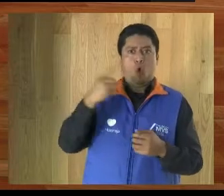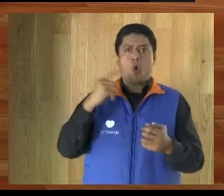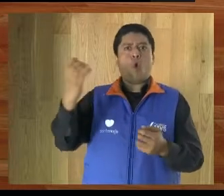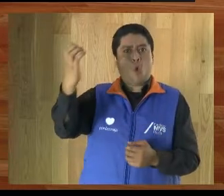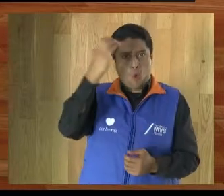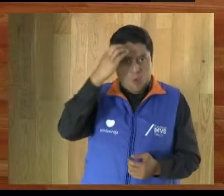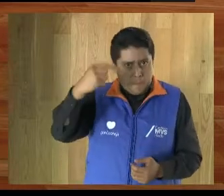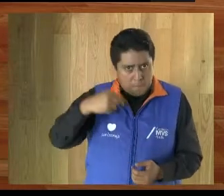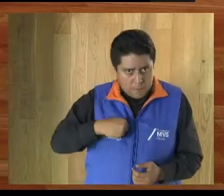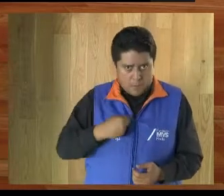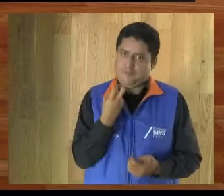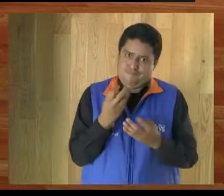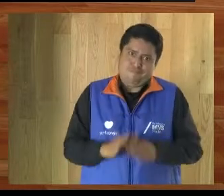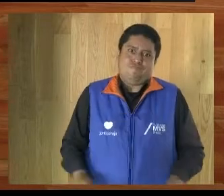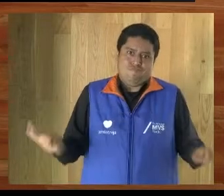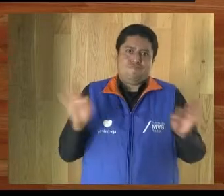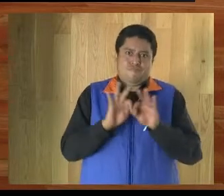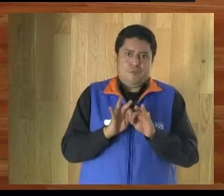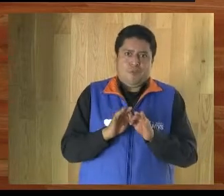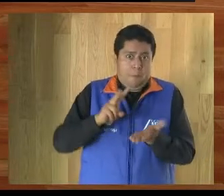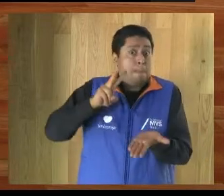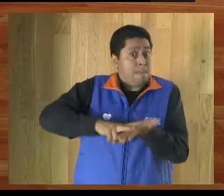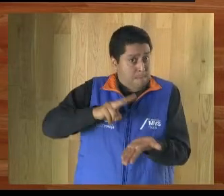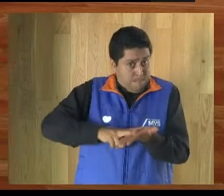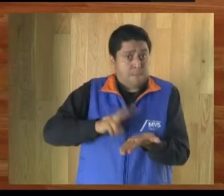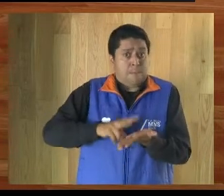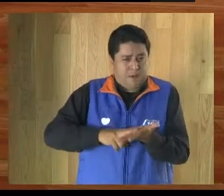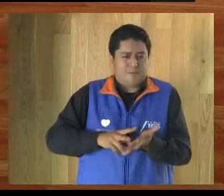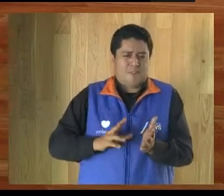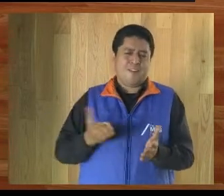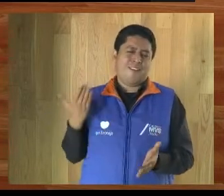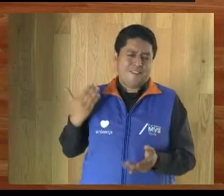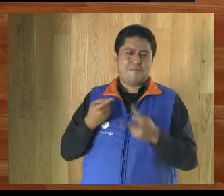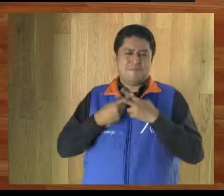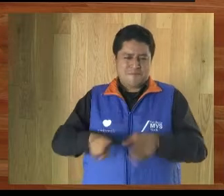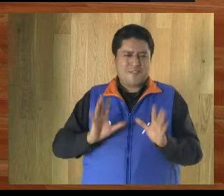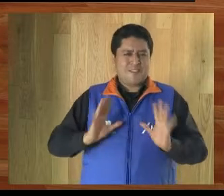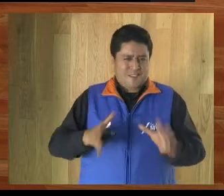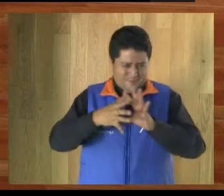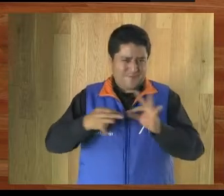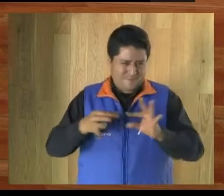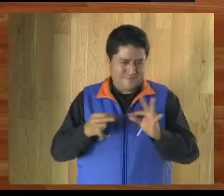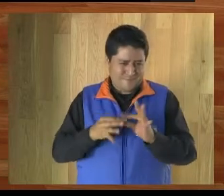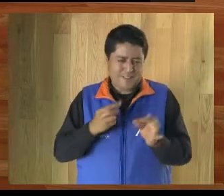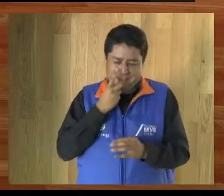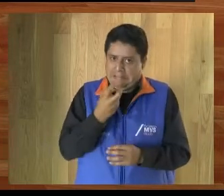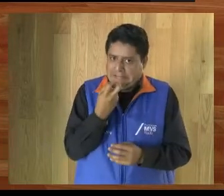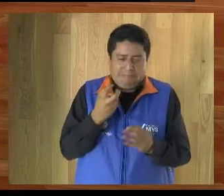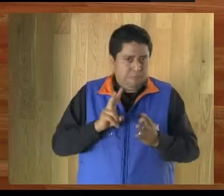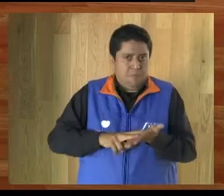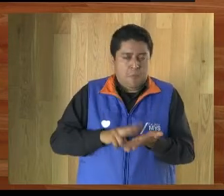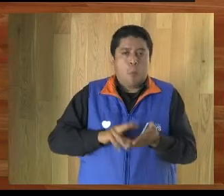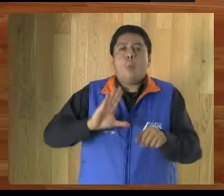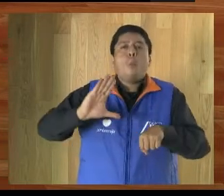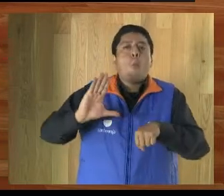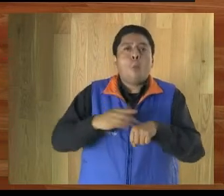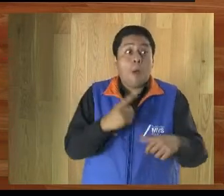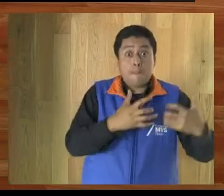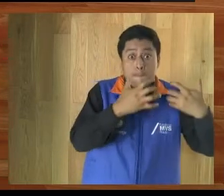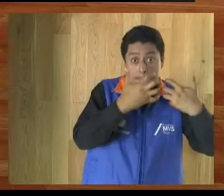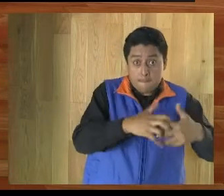eso ya está más que demostrado. Las personas desean ir a trabajar más y están